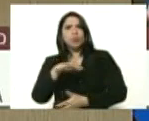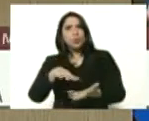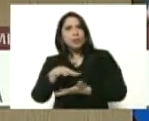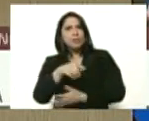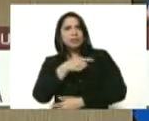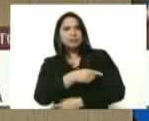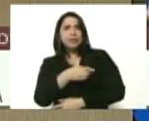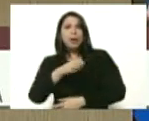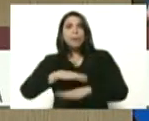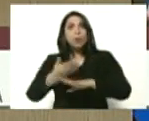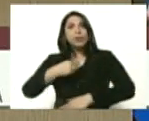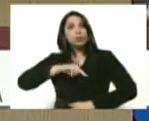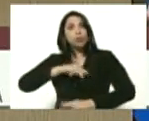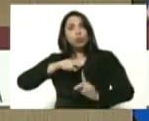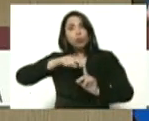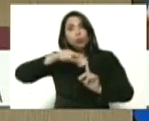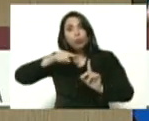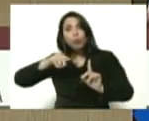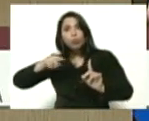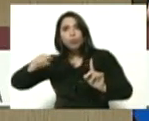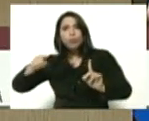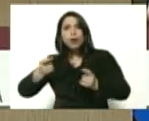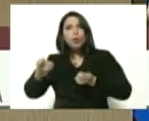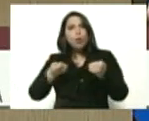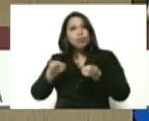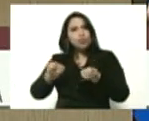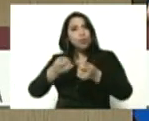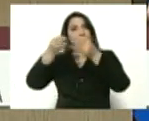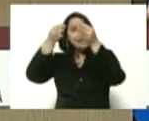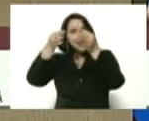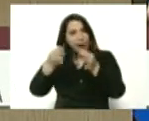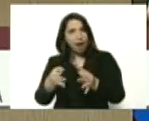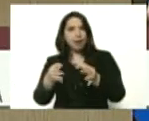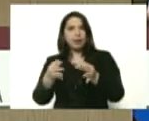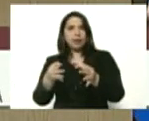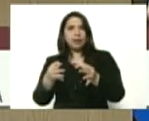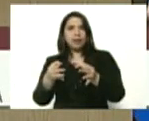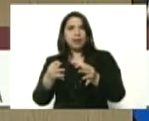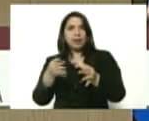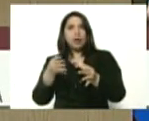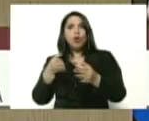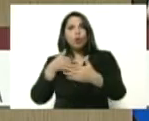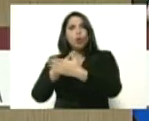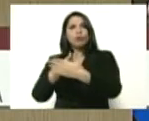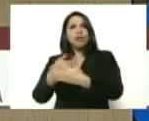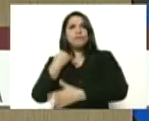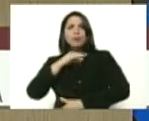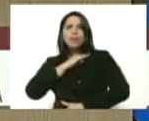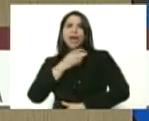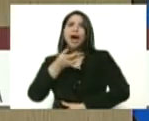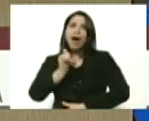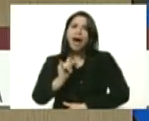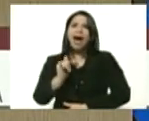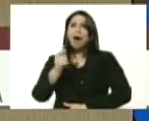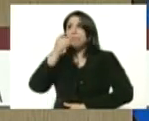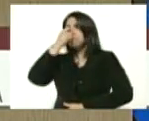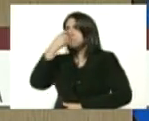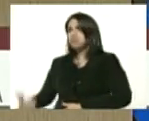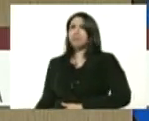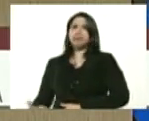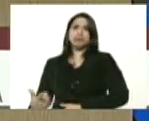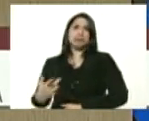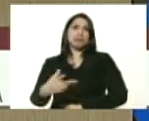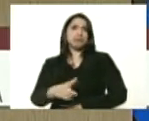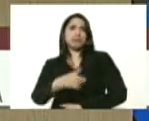como tenemos una curva de control real de la pandemia y como hay un descuido